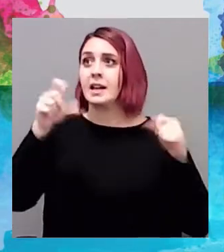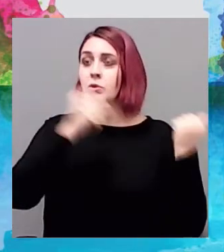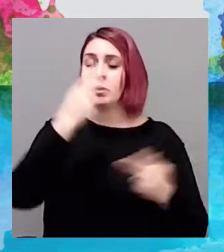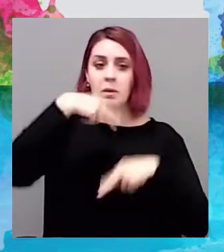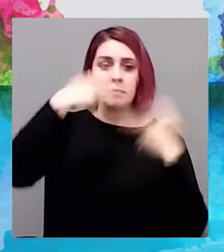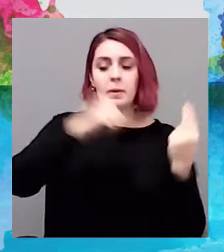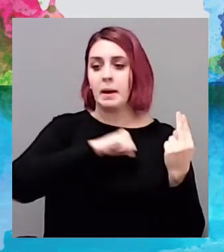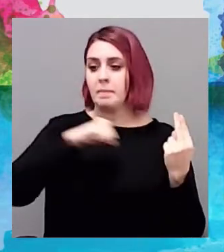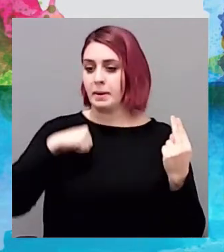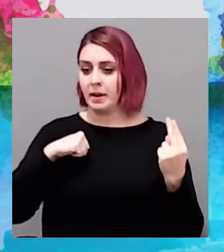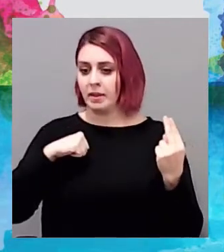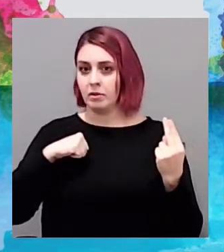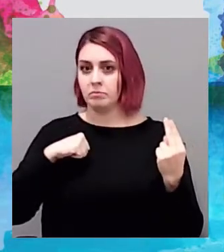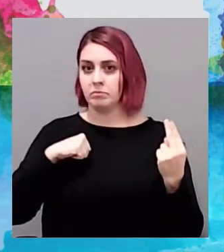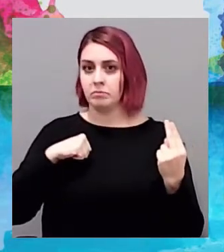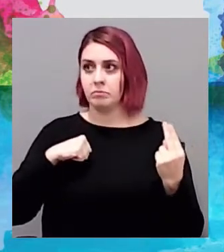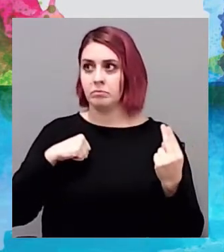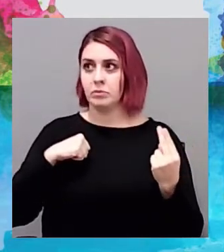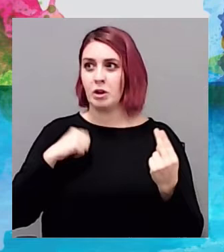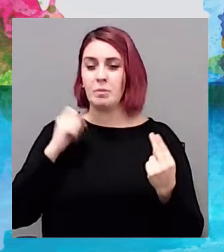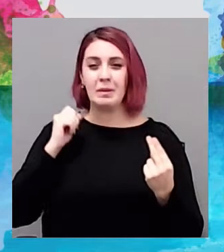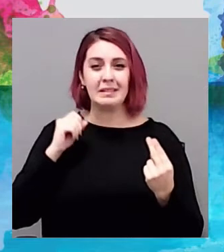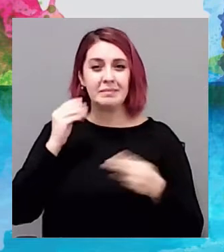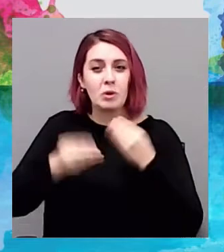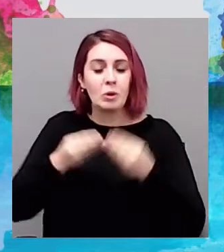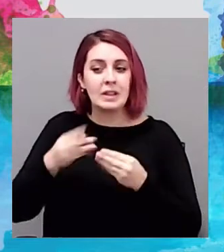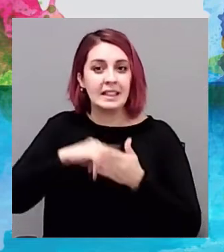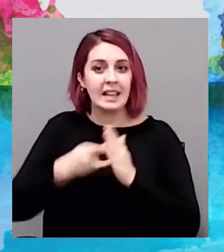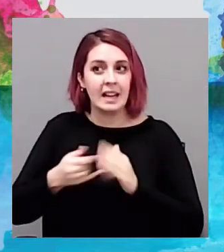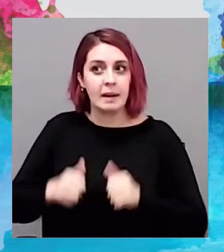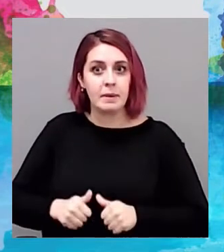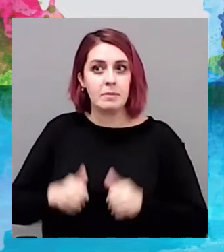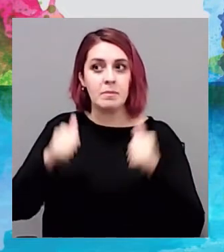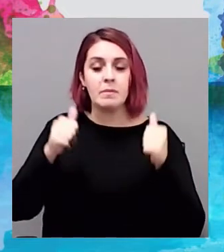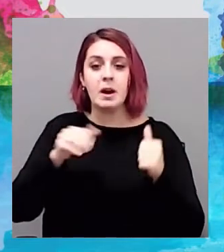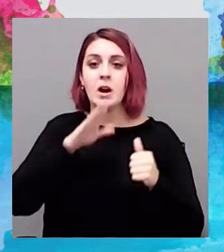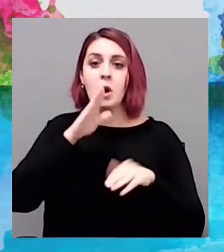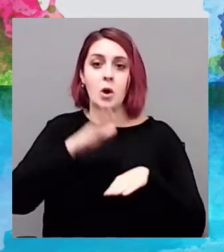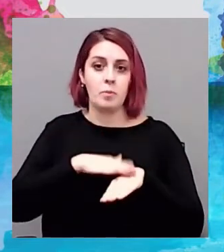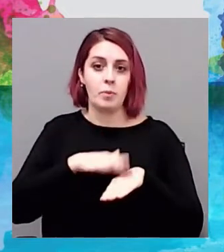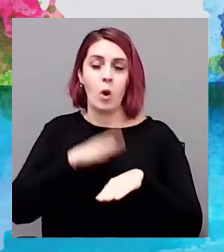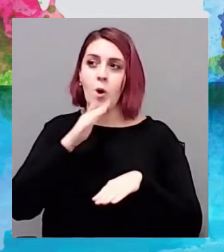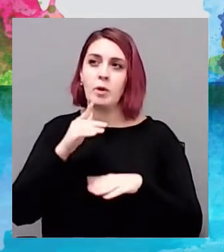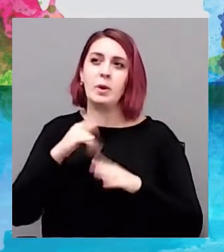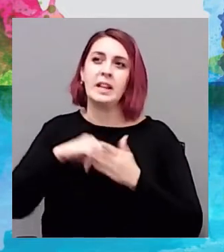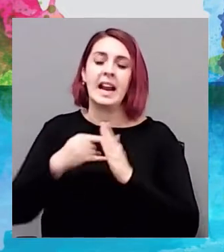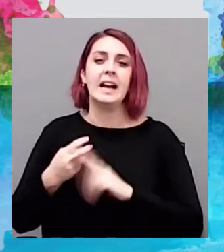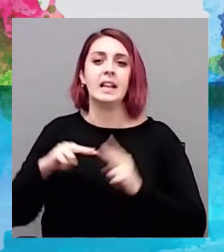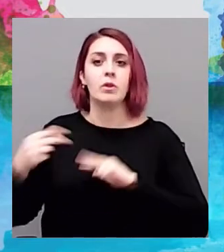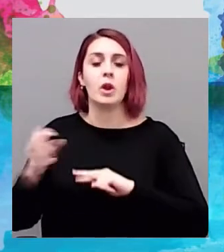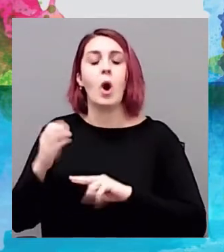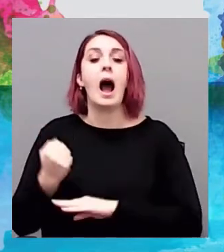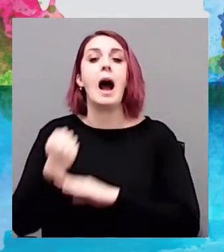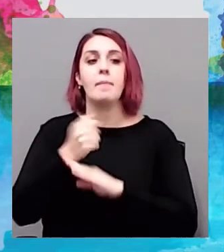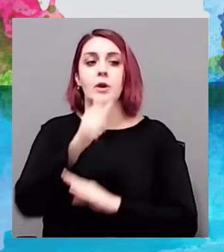privadas, usan esta técnica de traducción o este apoyo para las personas ciegas o con